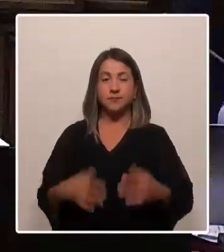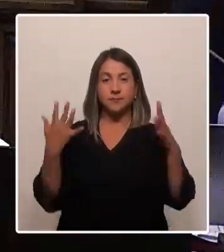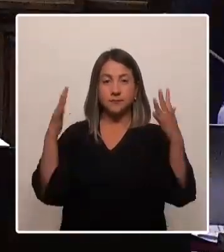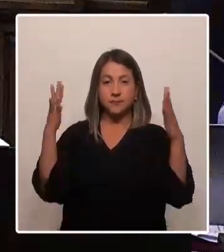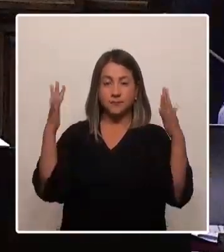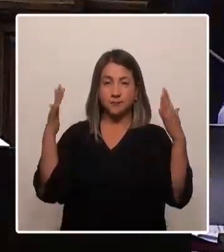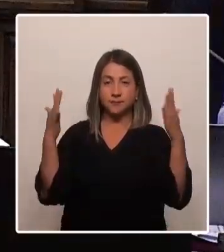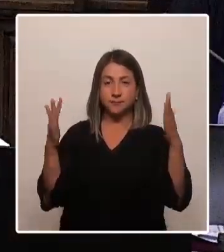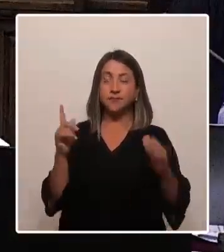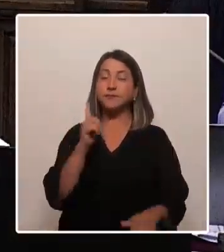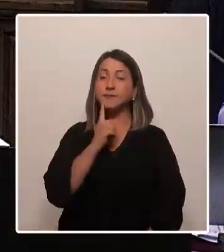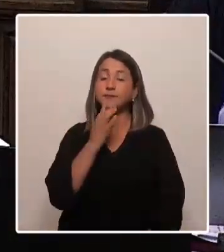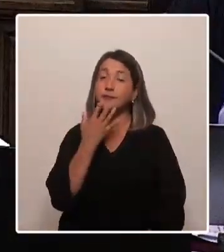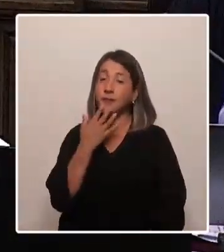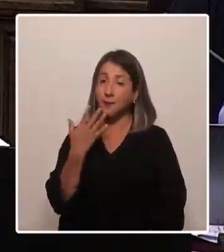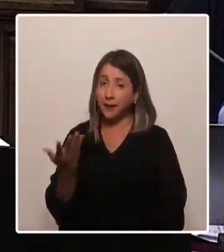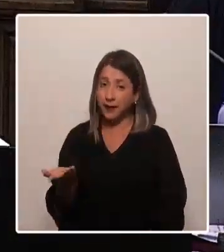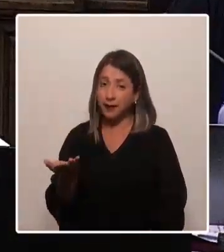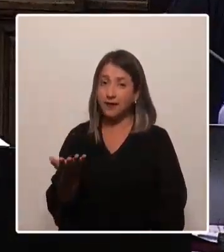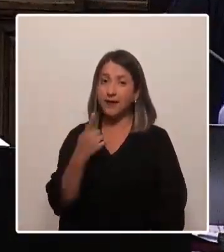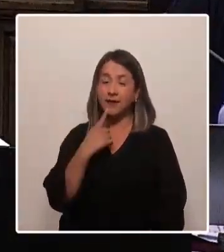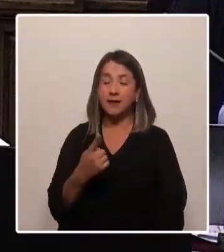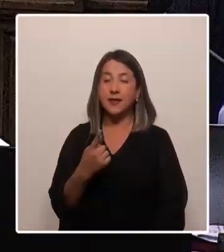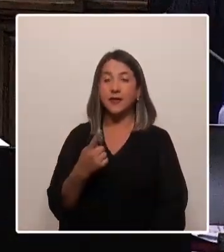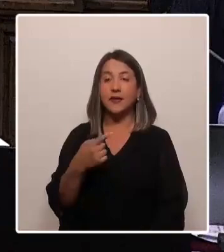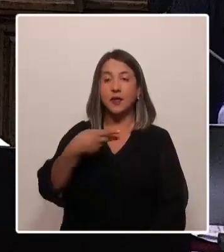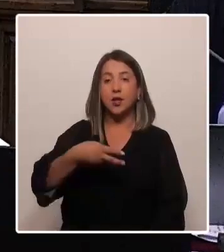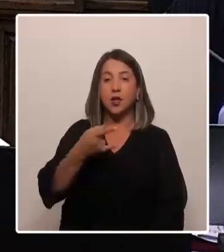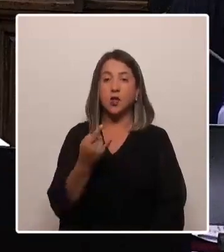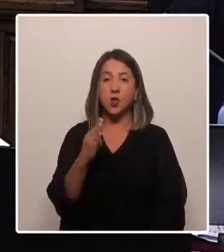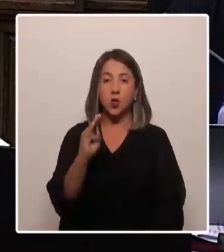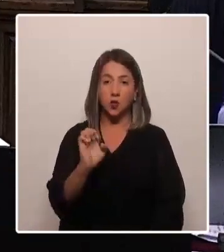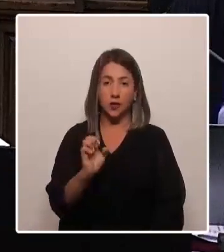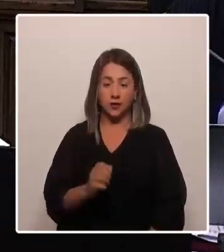Tiene la palabra la convencional Constanza Hube.